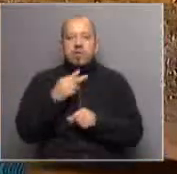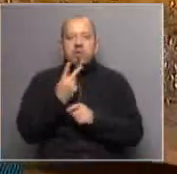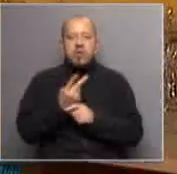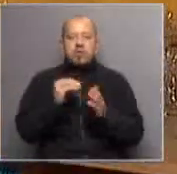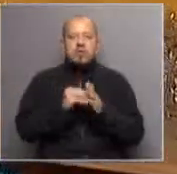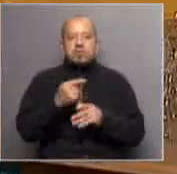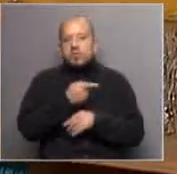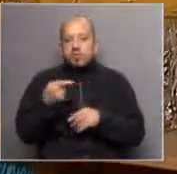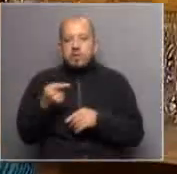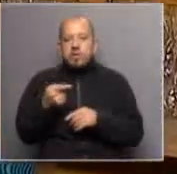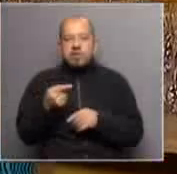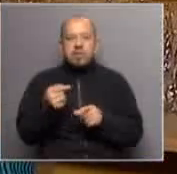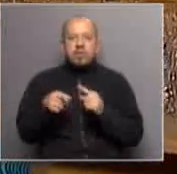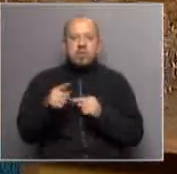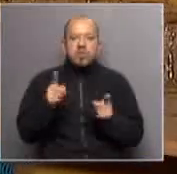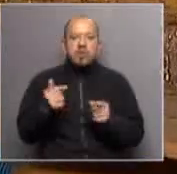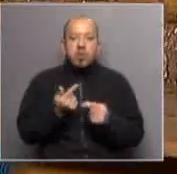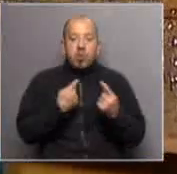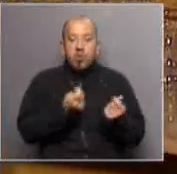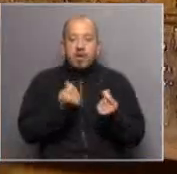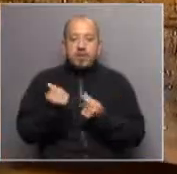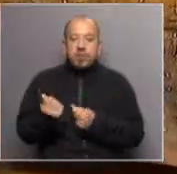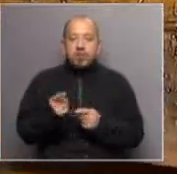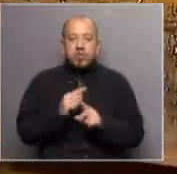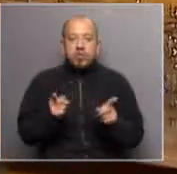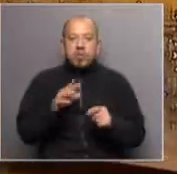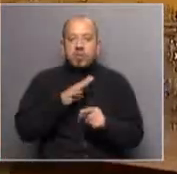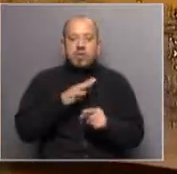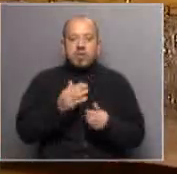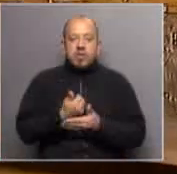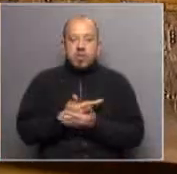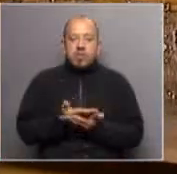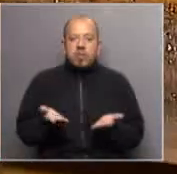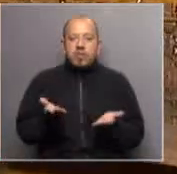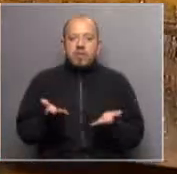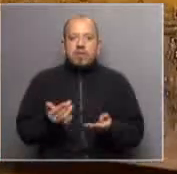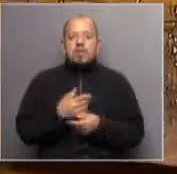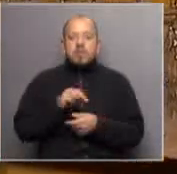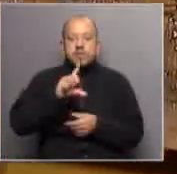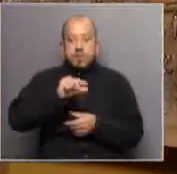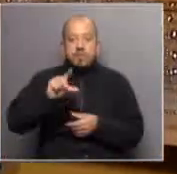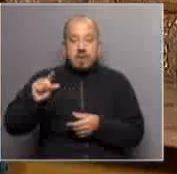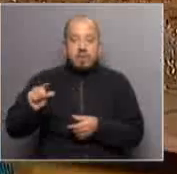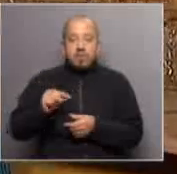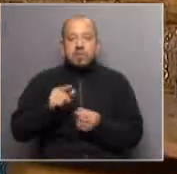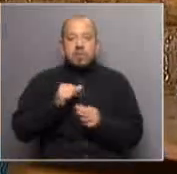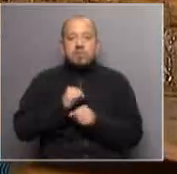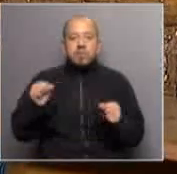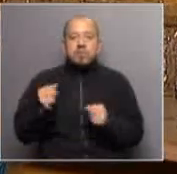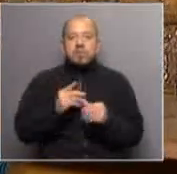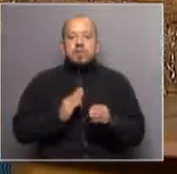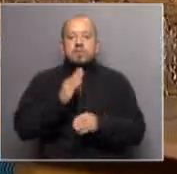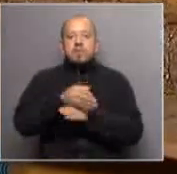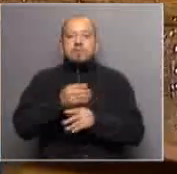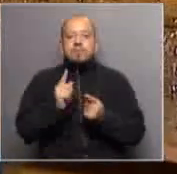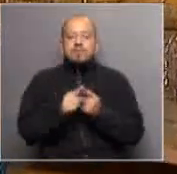semana, 3 veces por semana, que no va a significar un gasto tremendo porque tenemos una oferta bastante barata para que sea accesible para la gente,